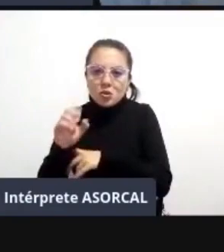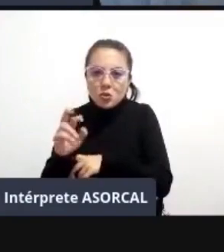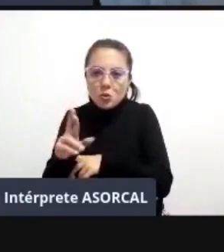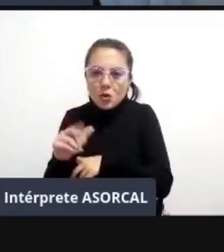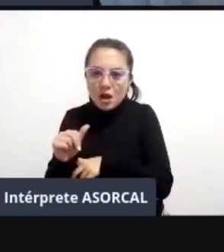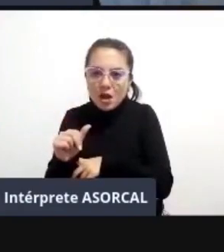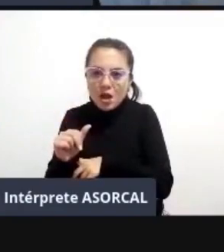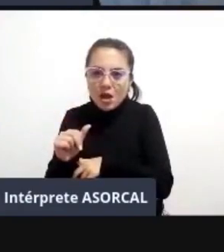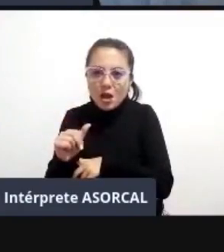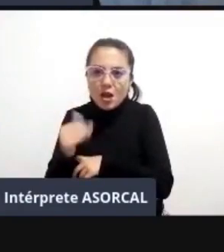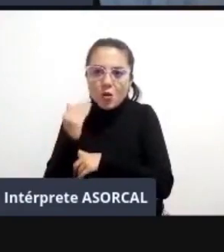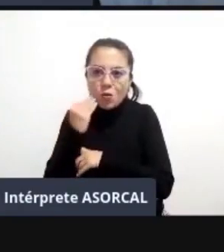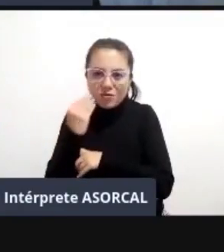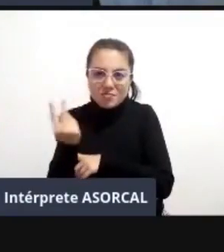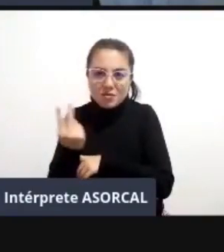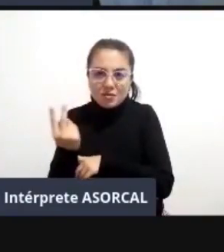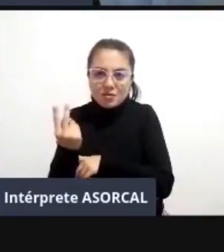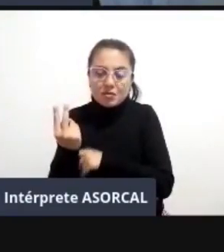quien fue